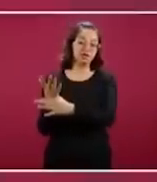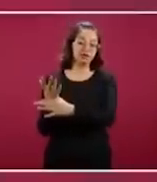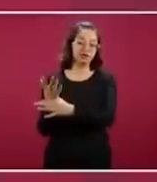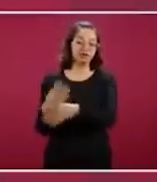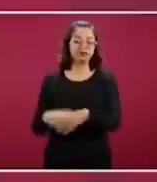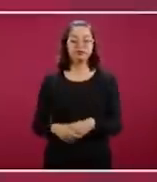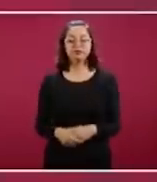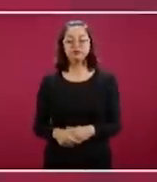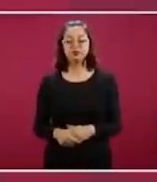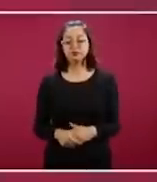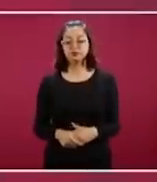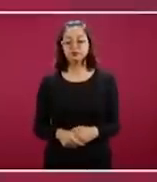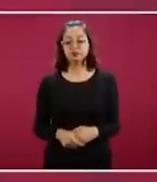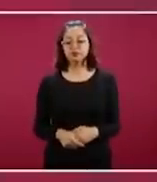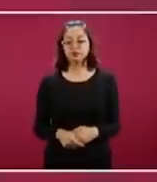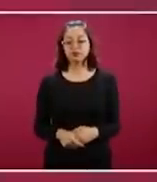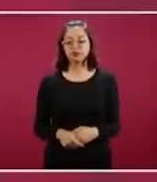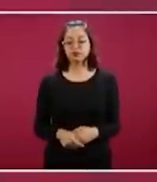Internacional.